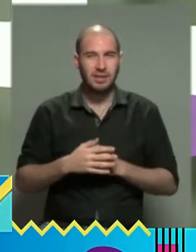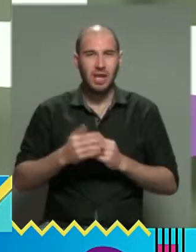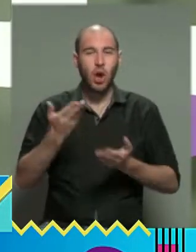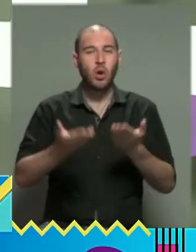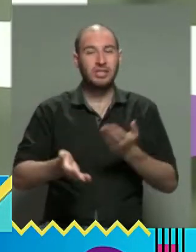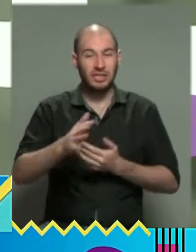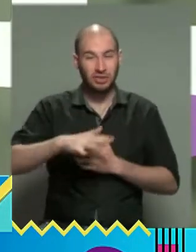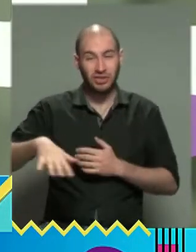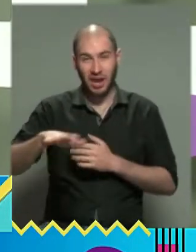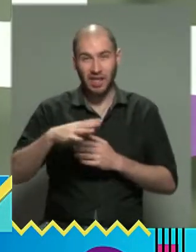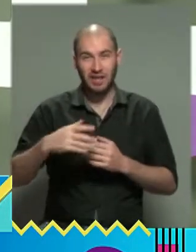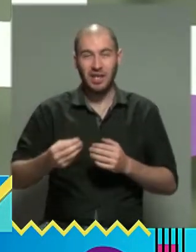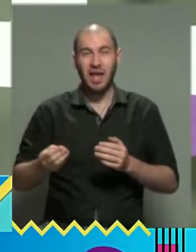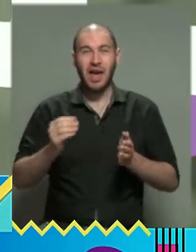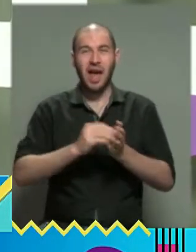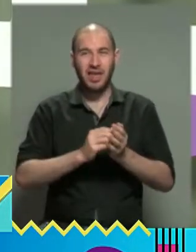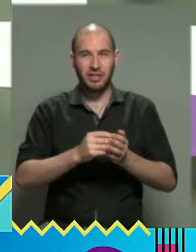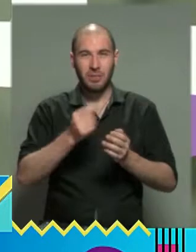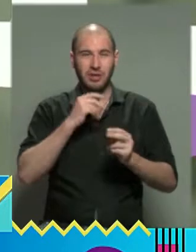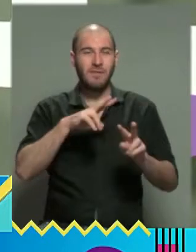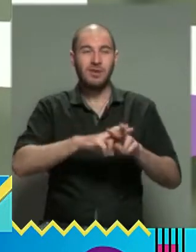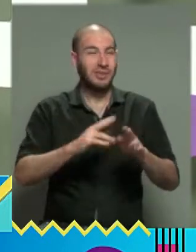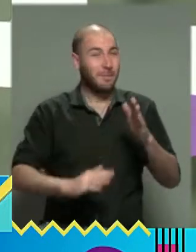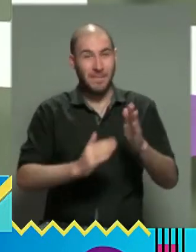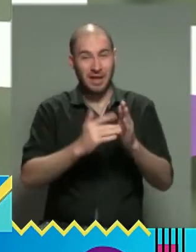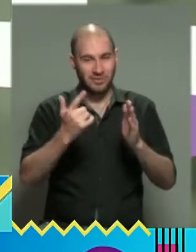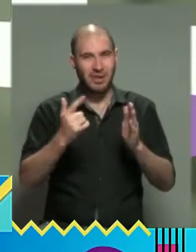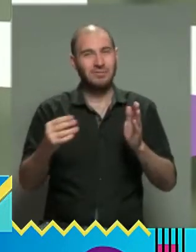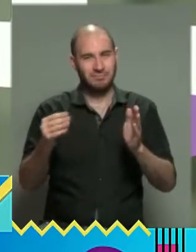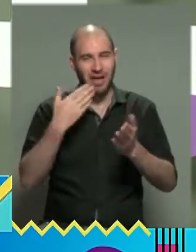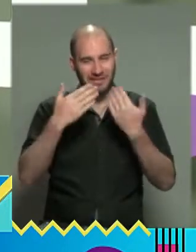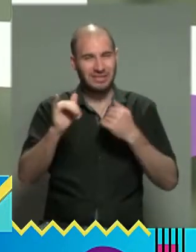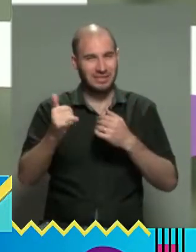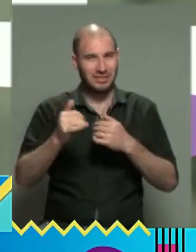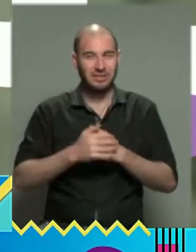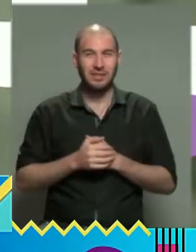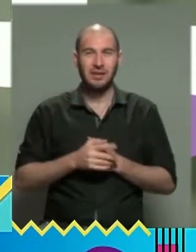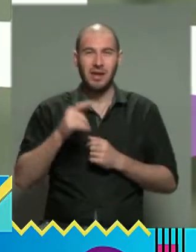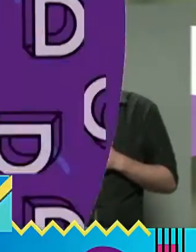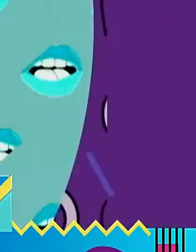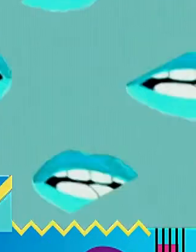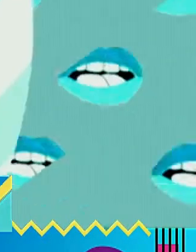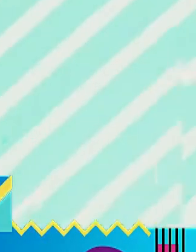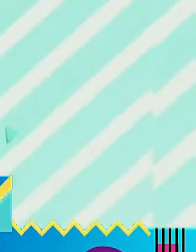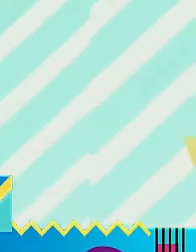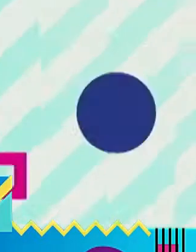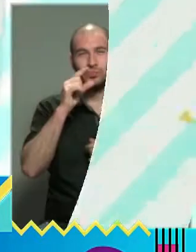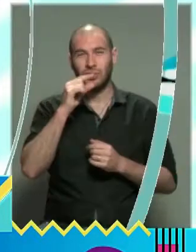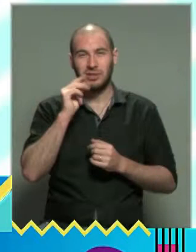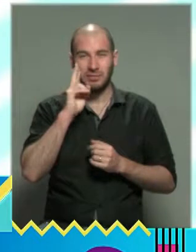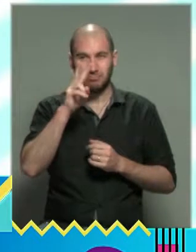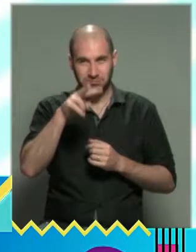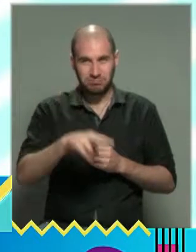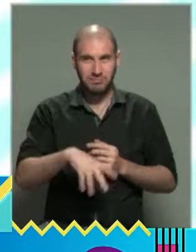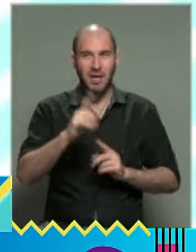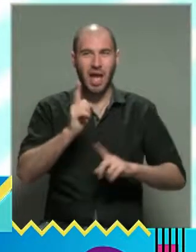social, aunque decíamos que no estaba en el trending topic del día, ha estado presente. Así que vamos a pasar por el Twitter. Hemos tomado